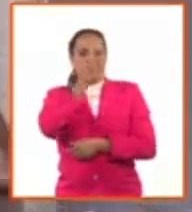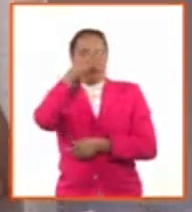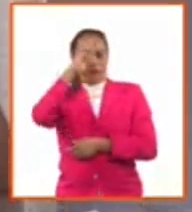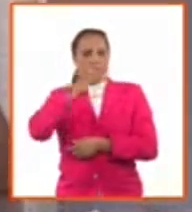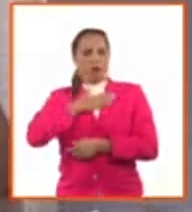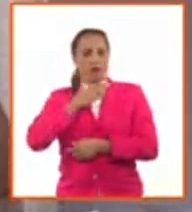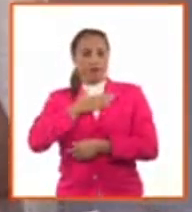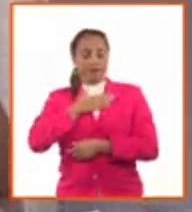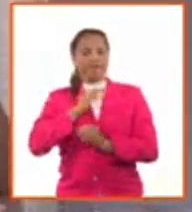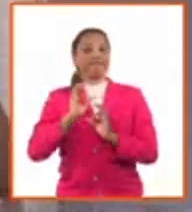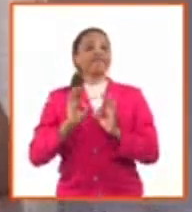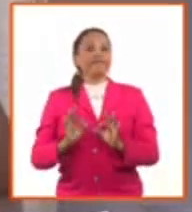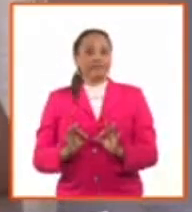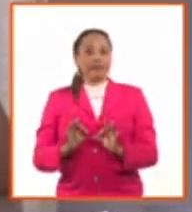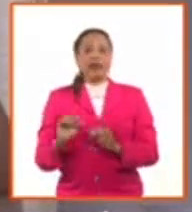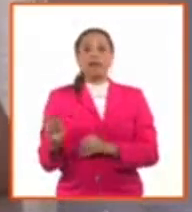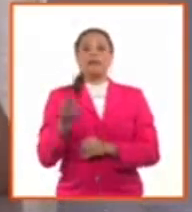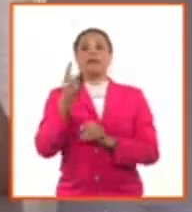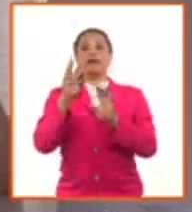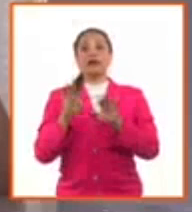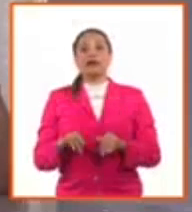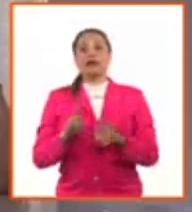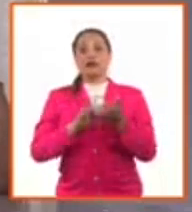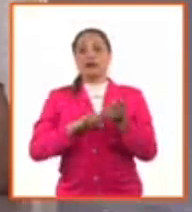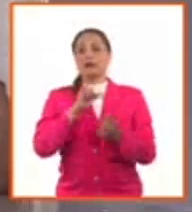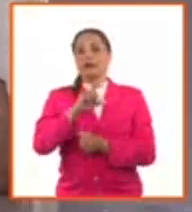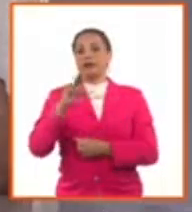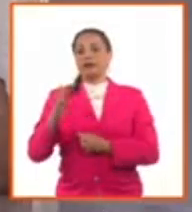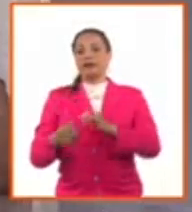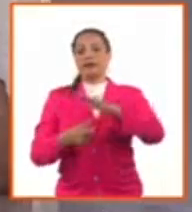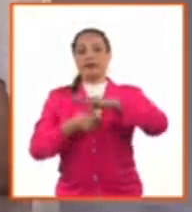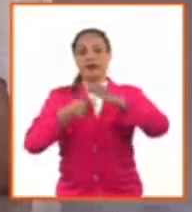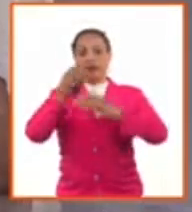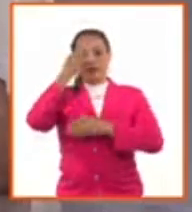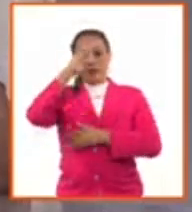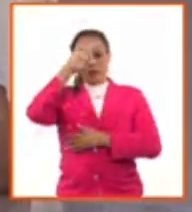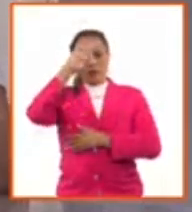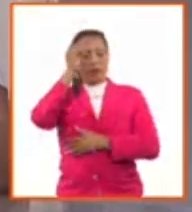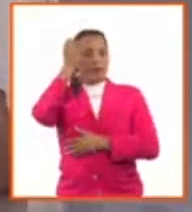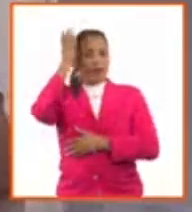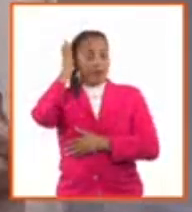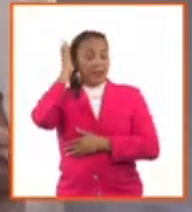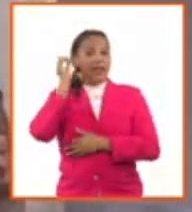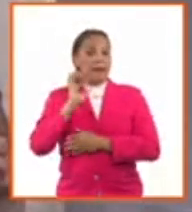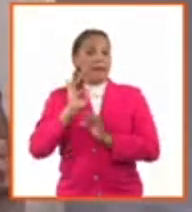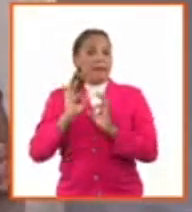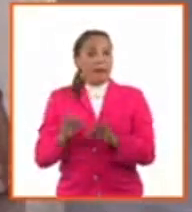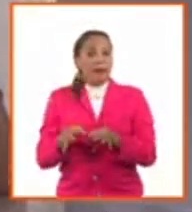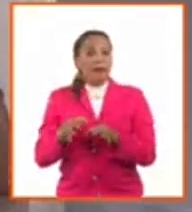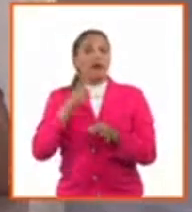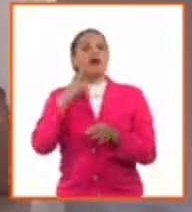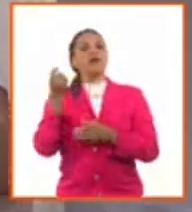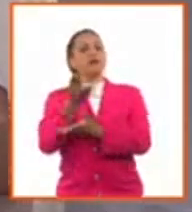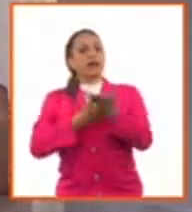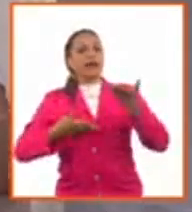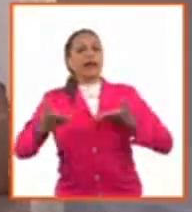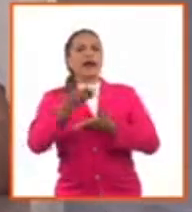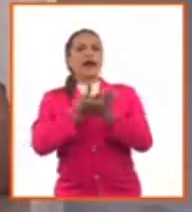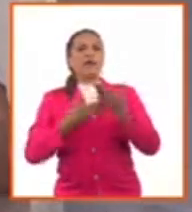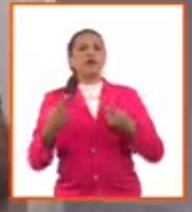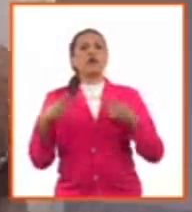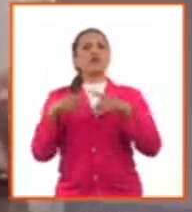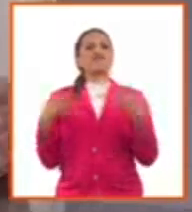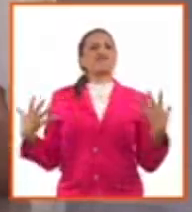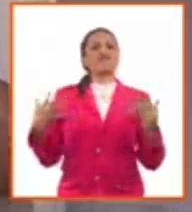nuestro país. Efectivamente, el primer secretario del Comité Central del Partido y presidente de la República, Miguel Díaz-Canel, ha tenido muchísimos intercambios